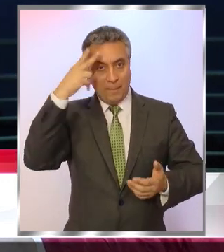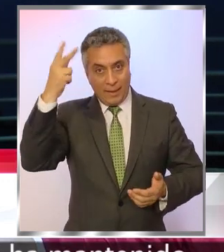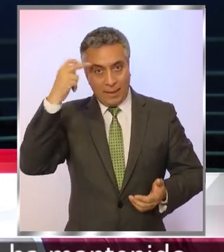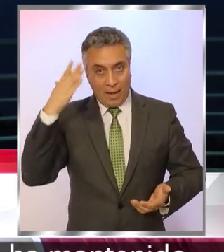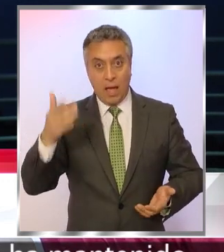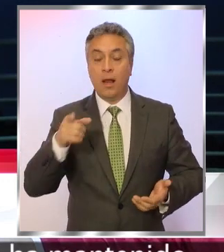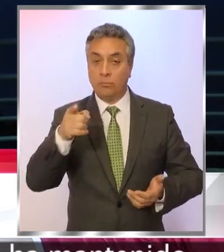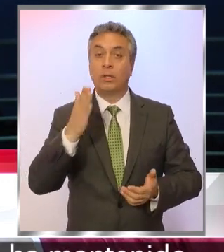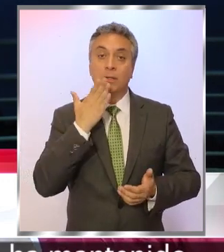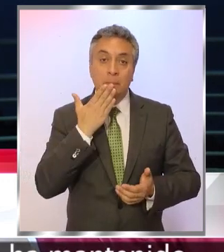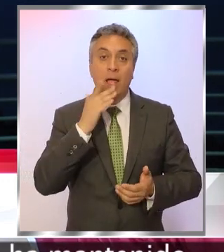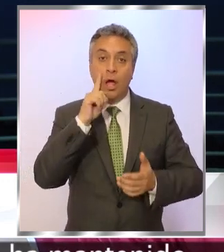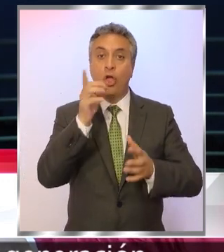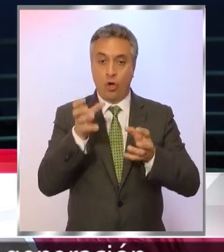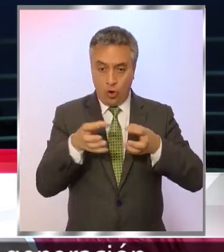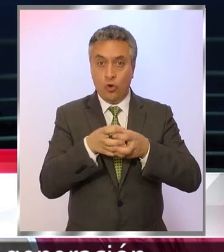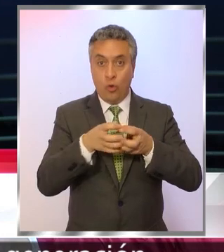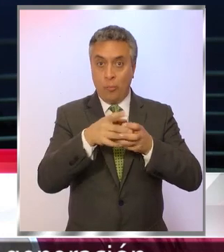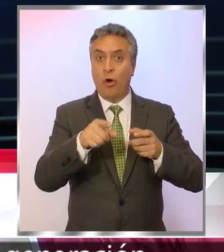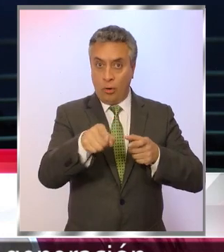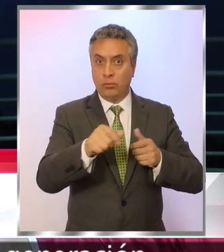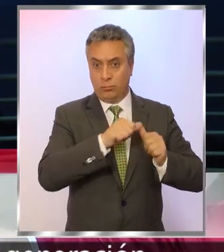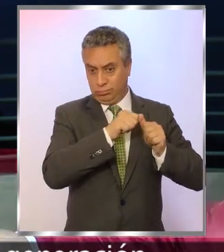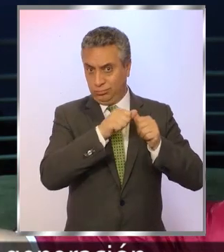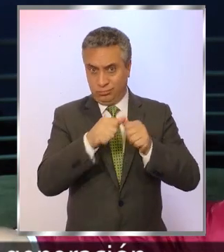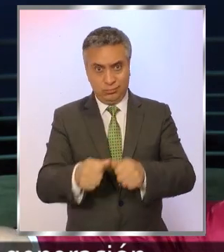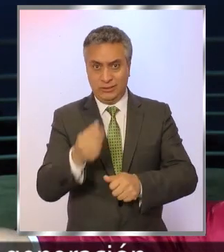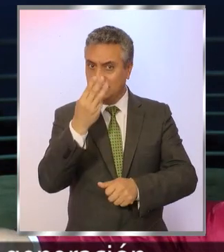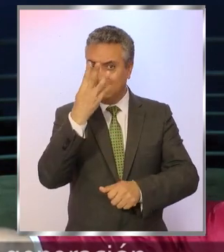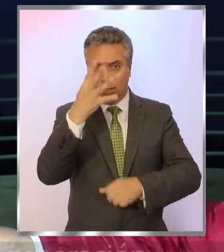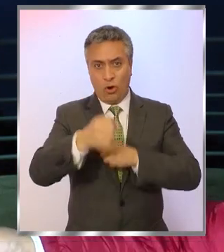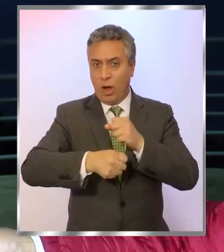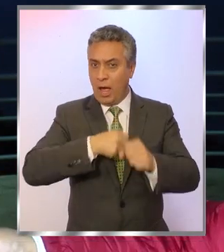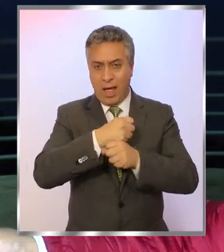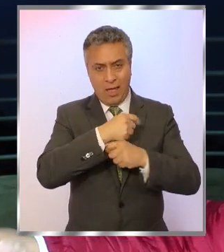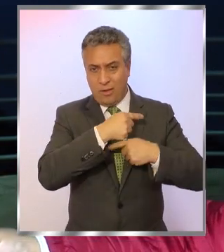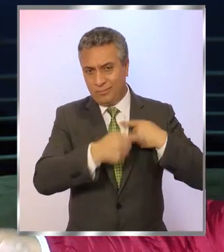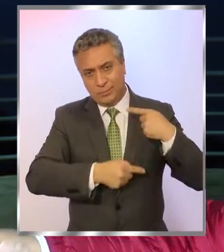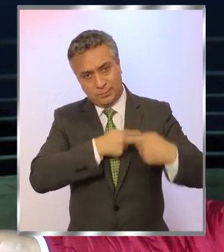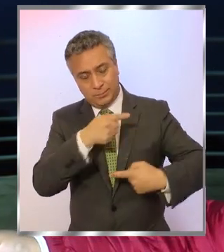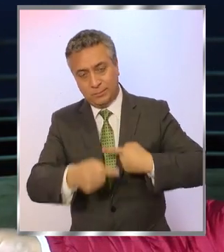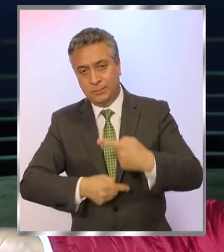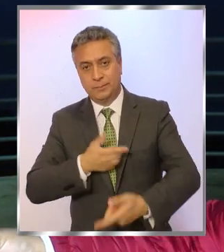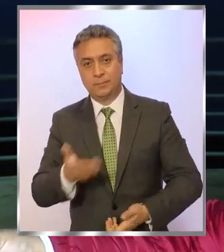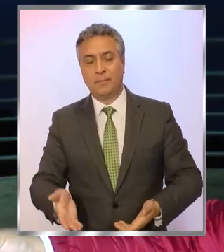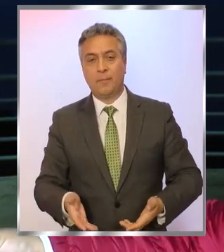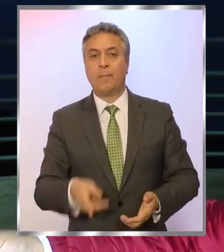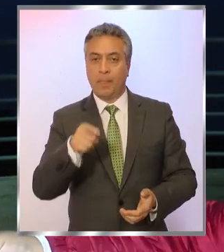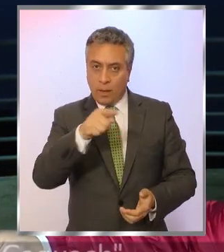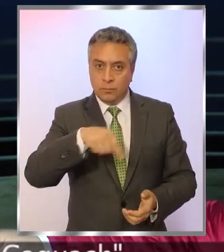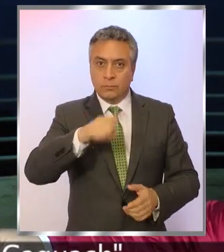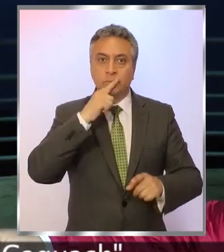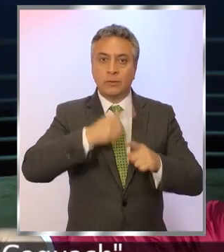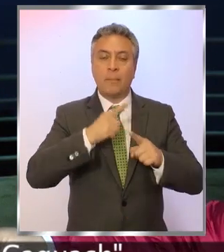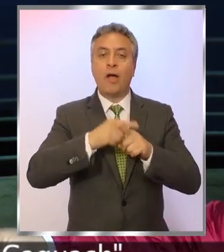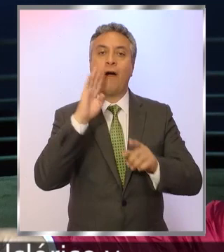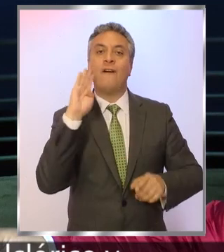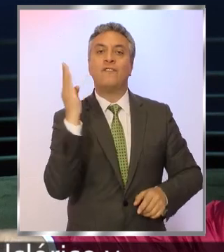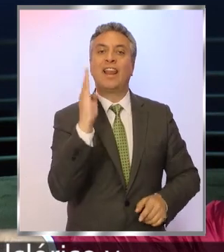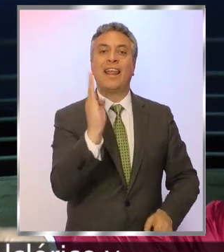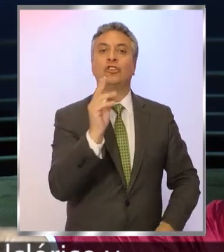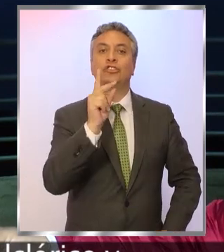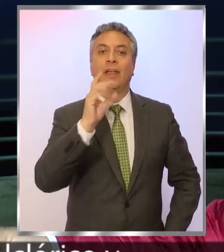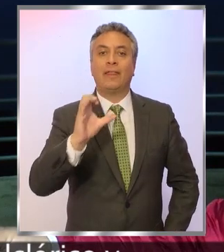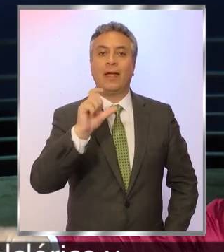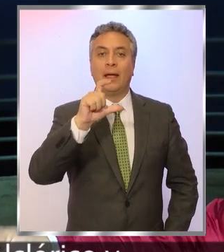grupo hay un grupo en la escuela que se ha mantenido por 35 años de generación en generación que que se llama los veleros de kaachi yo me